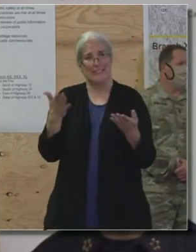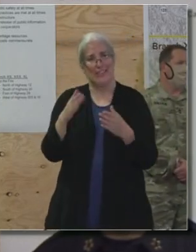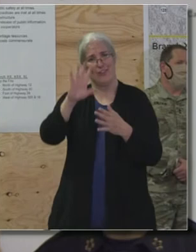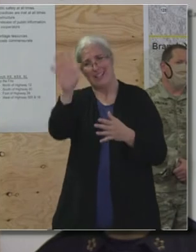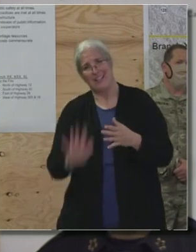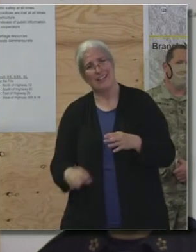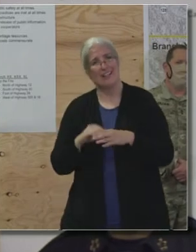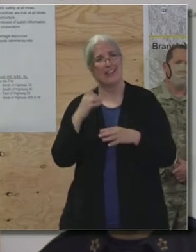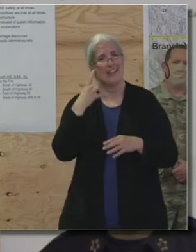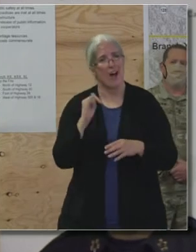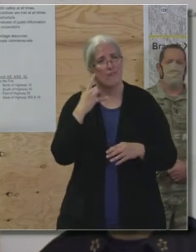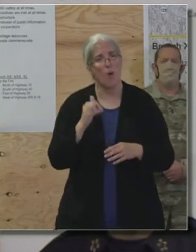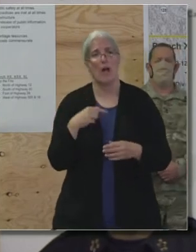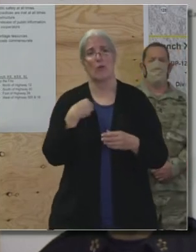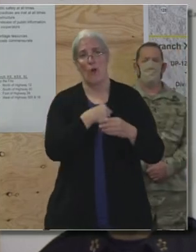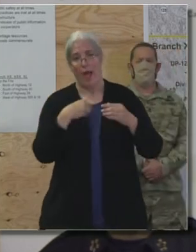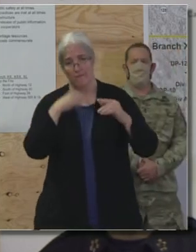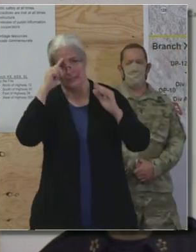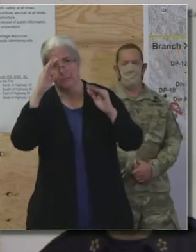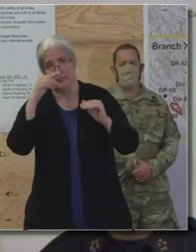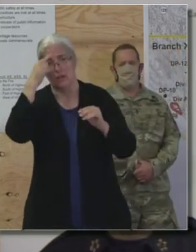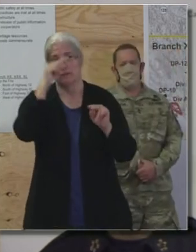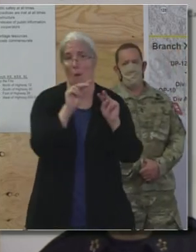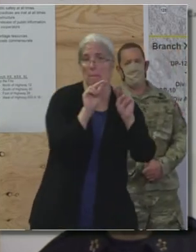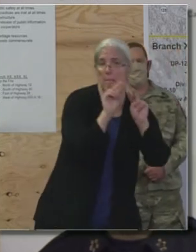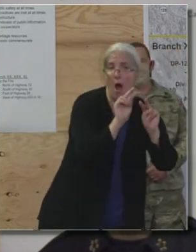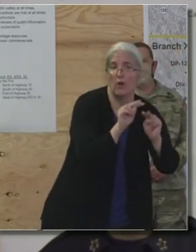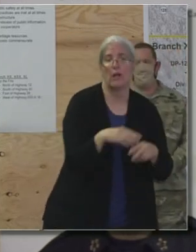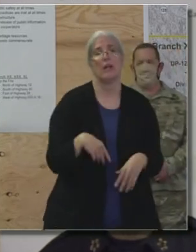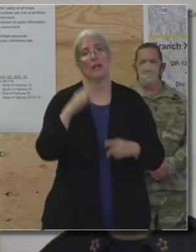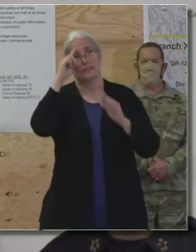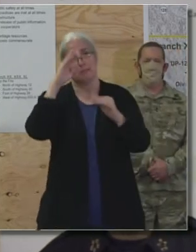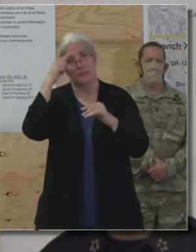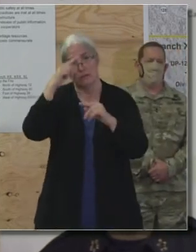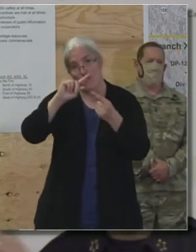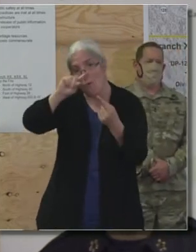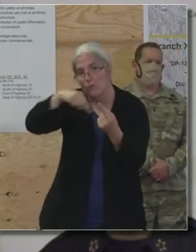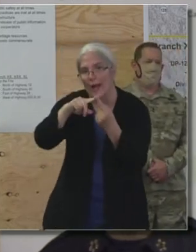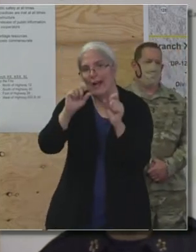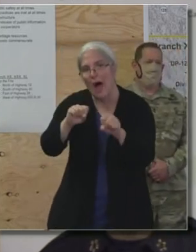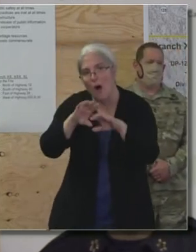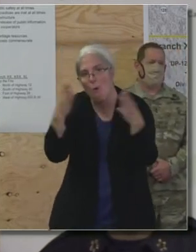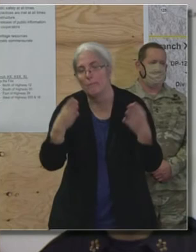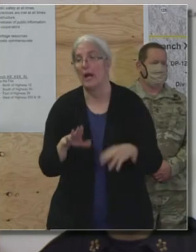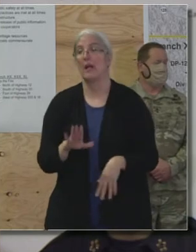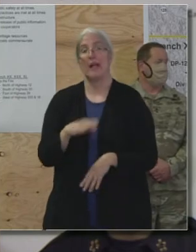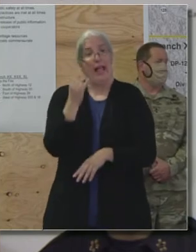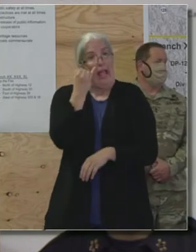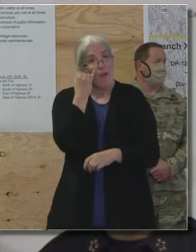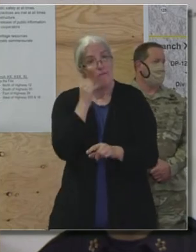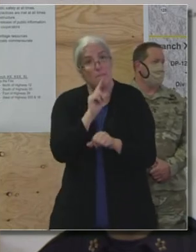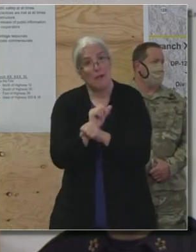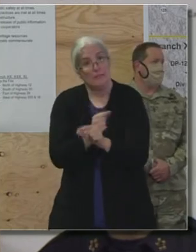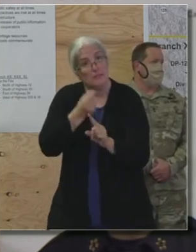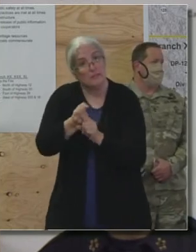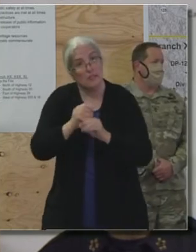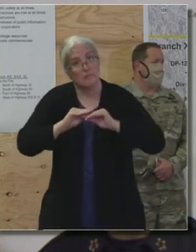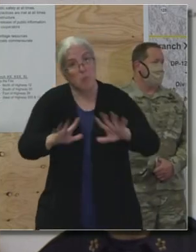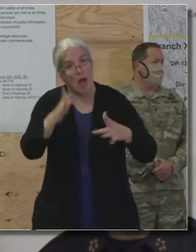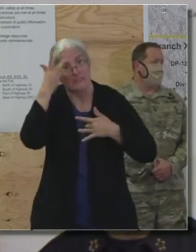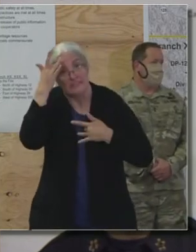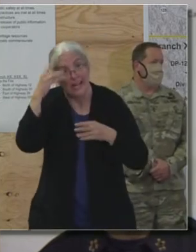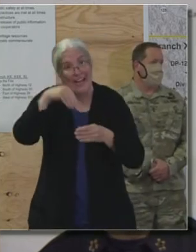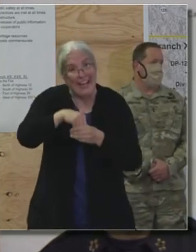y para el prospecto de brotes futuros y el prospecto de tener que cerrar escuelas hablamos de sociedades con